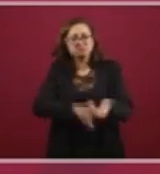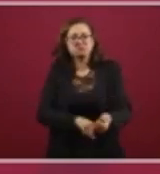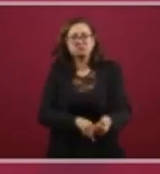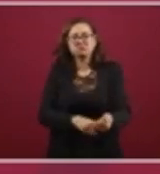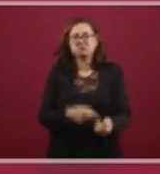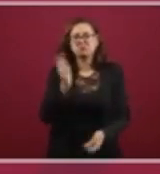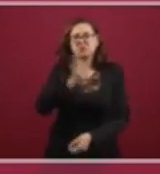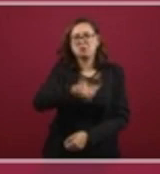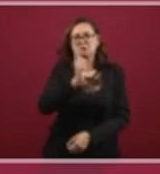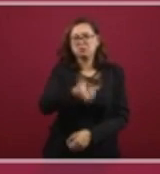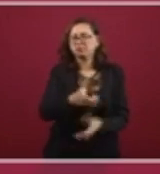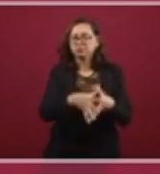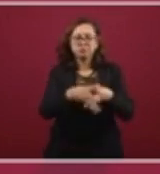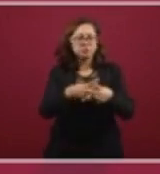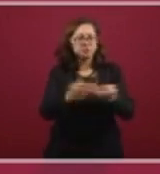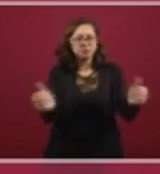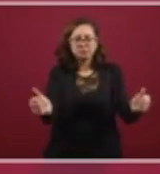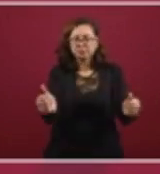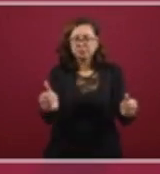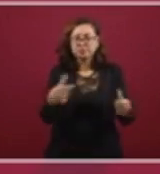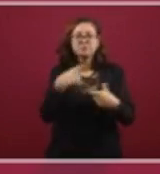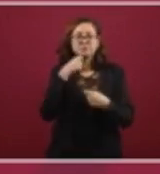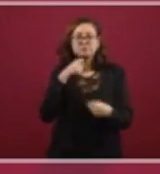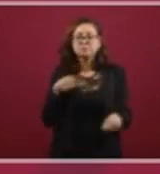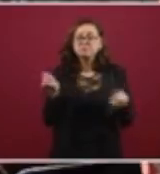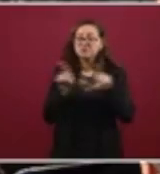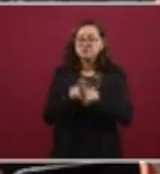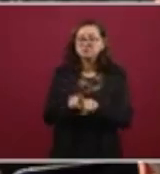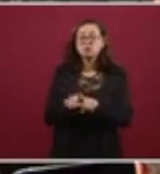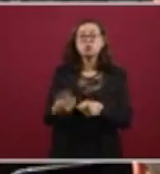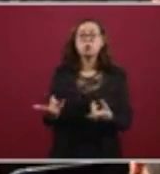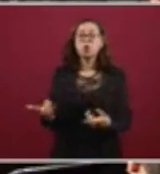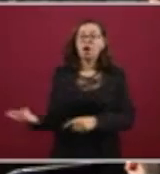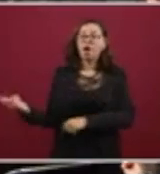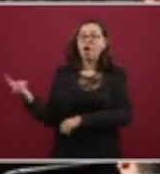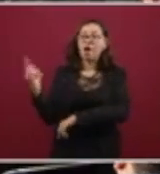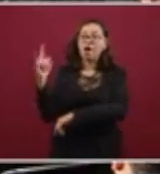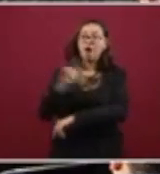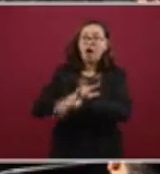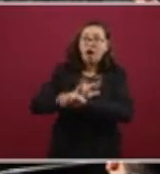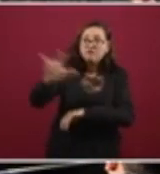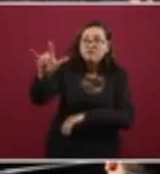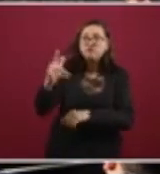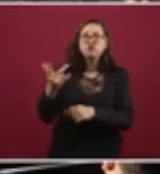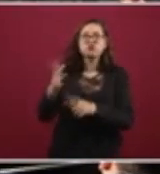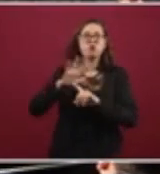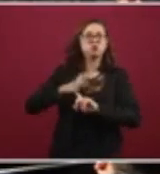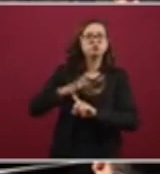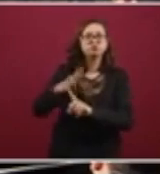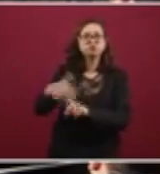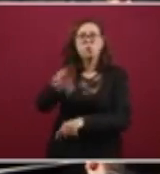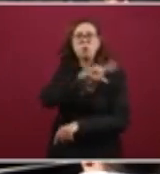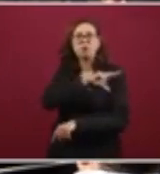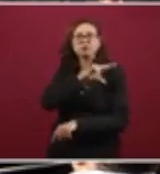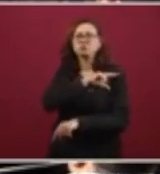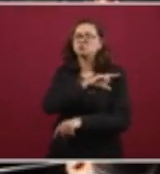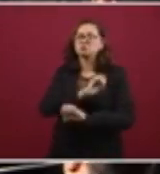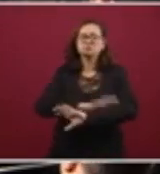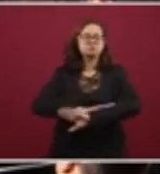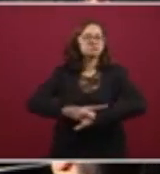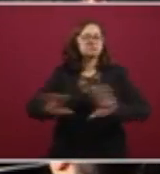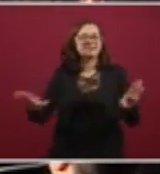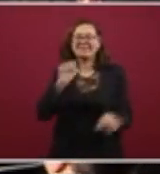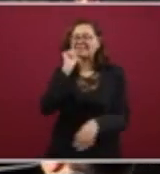ya no se viaja en aviones, en helicópteros privados, ya no